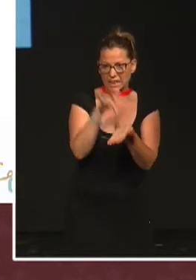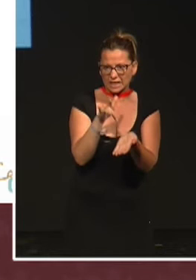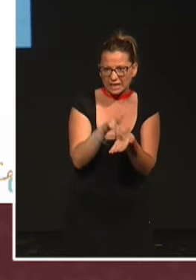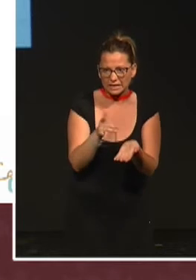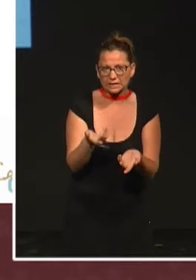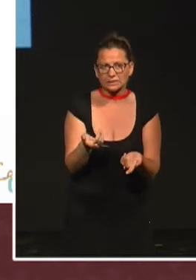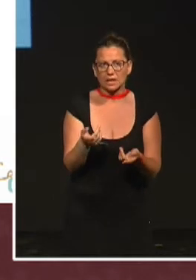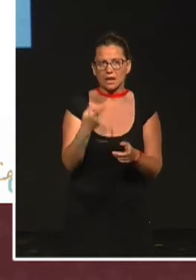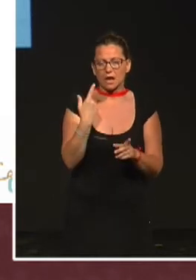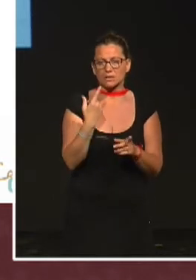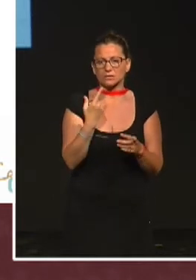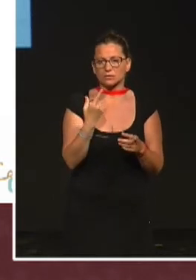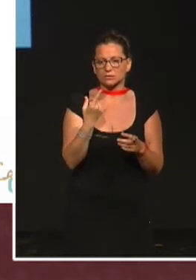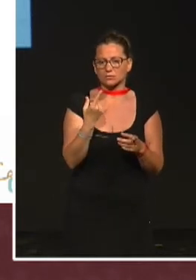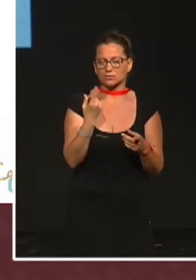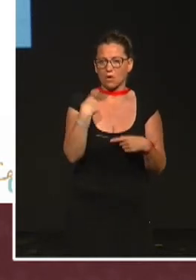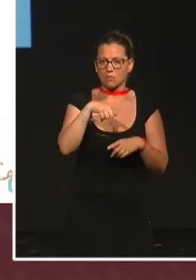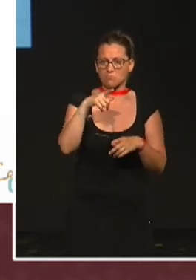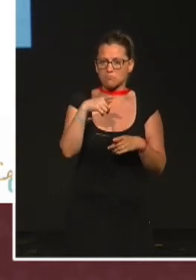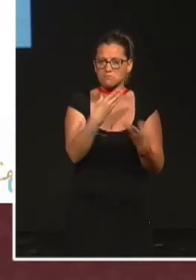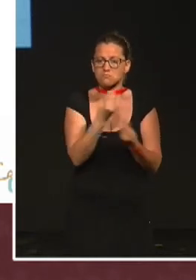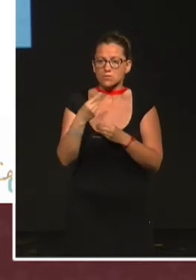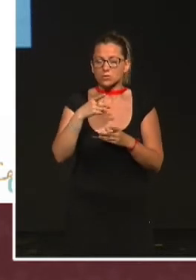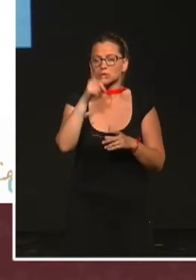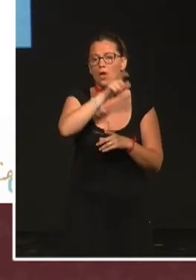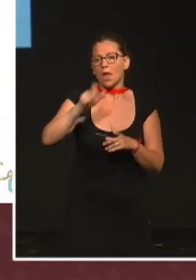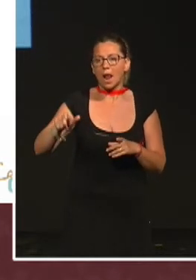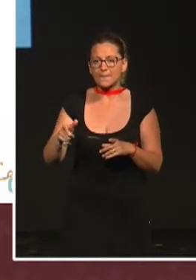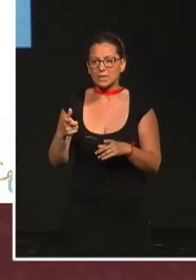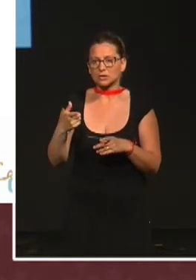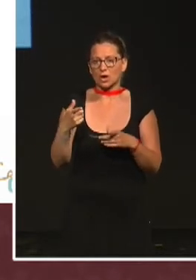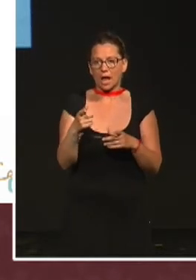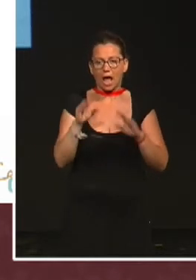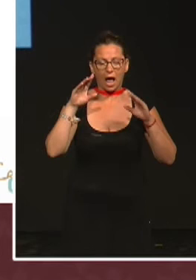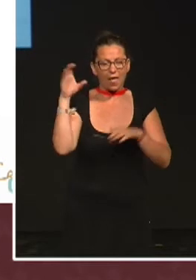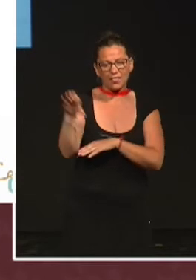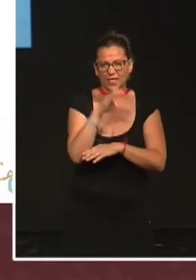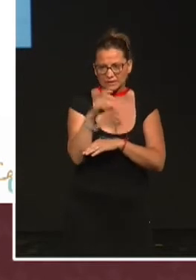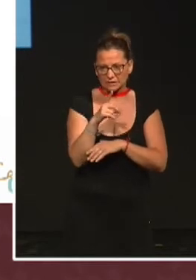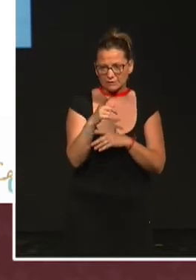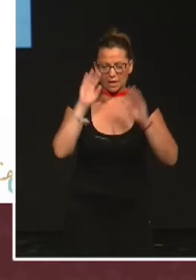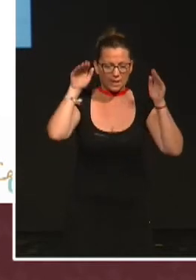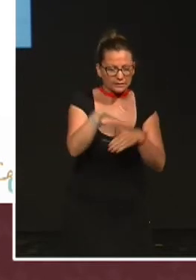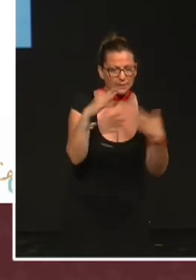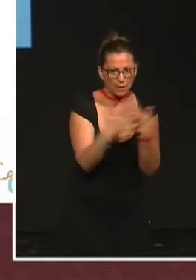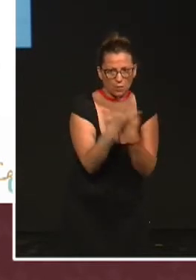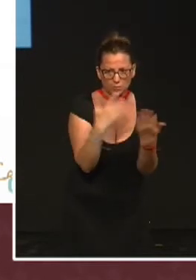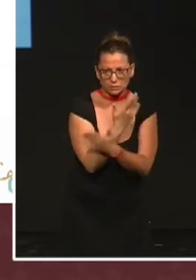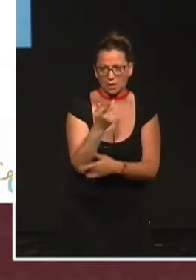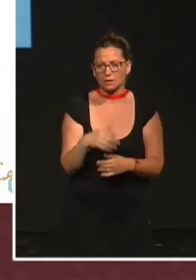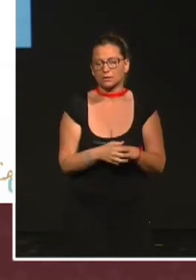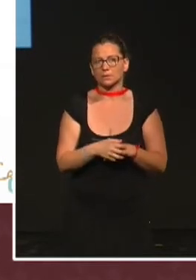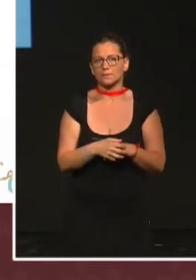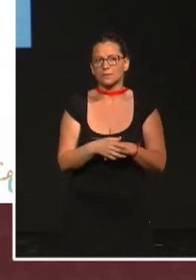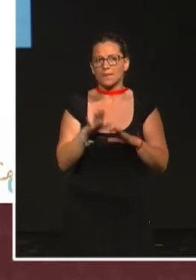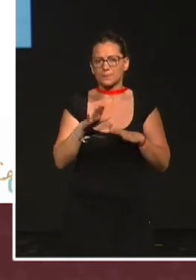disciplina lo firman varias de nuestras científicas del compostaje. Pero volvamos a nuestro asunto. ¿Se puede compostar